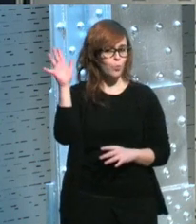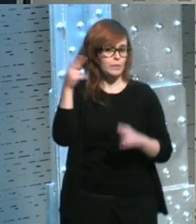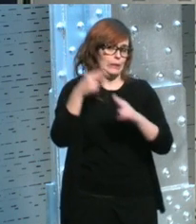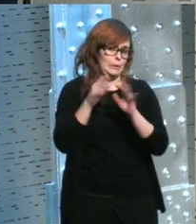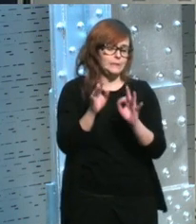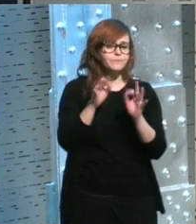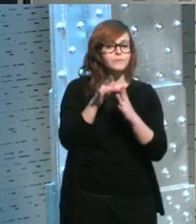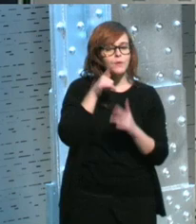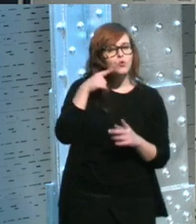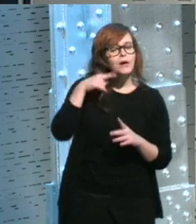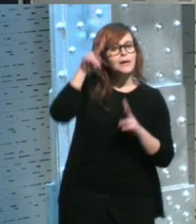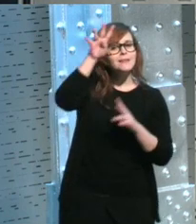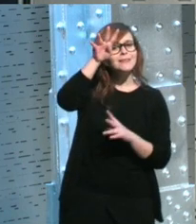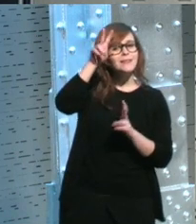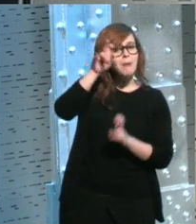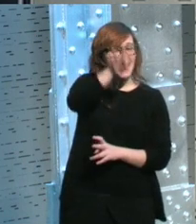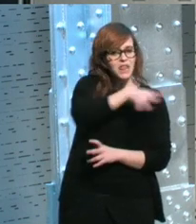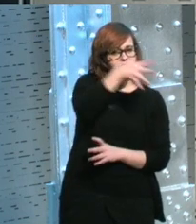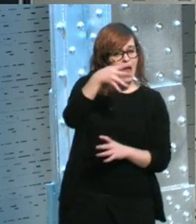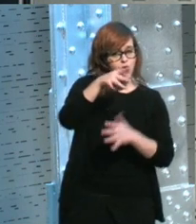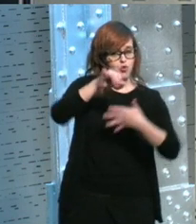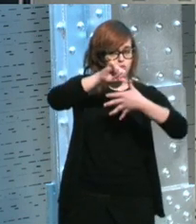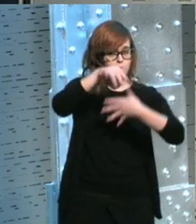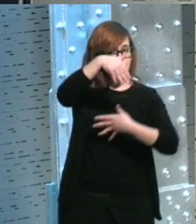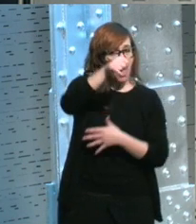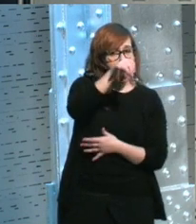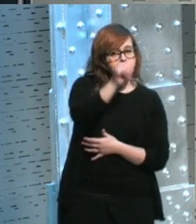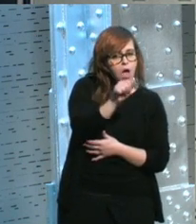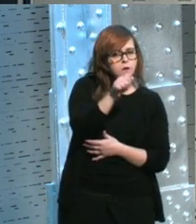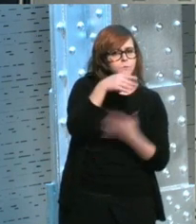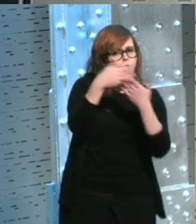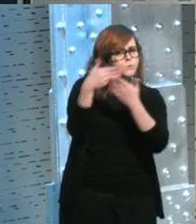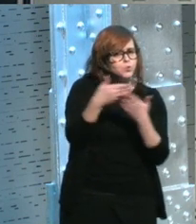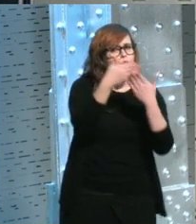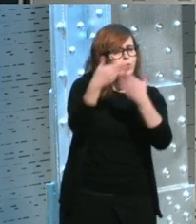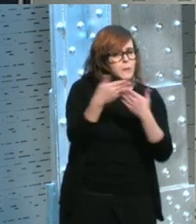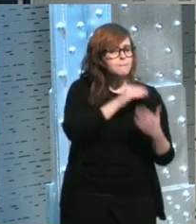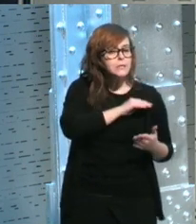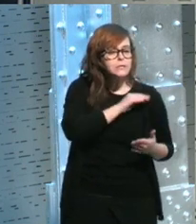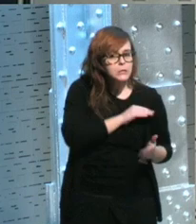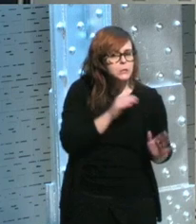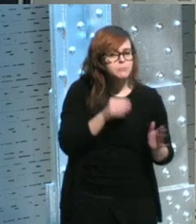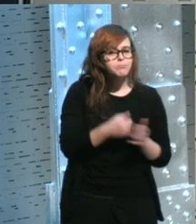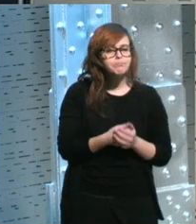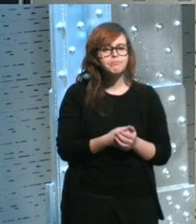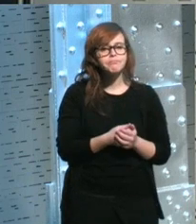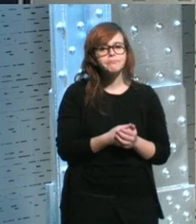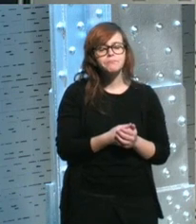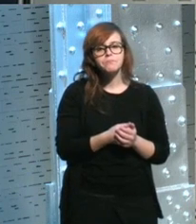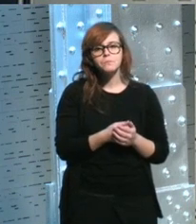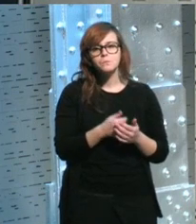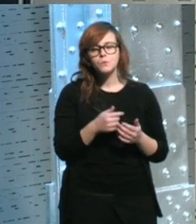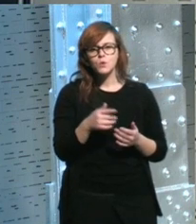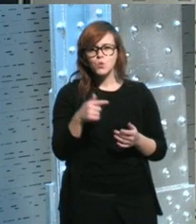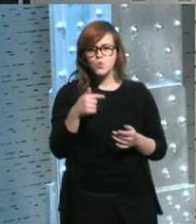del calendario maya. Y a mí lo que me recuerdo, porque fue hace muchos años, es que